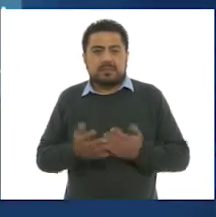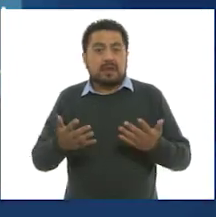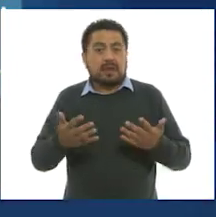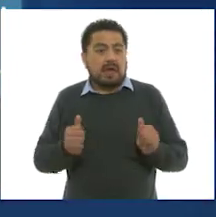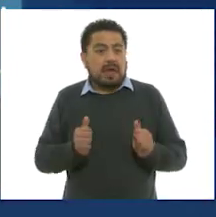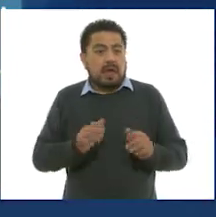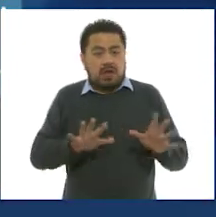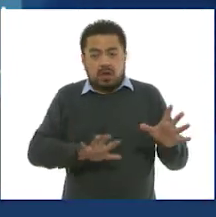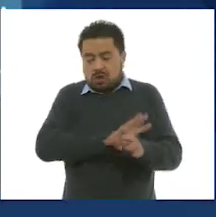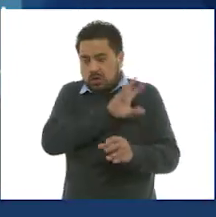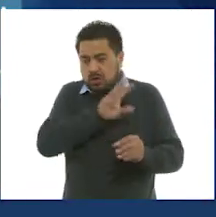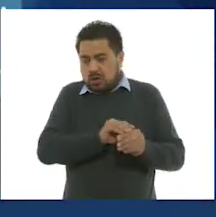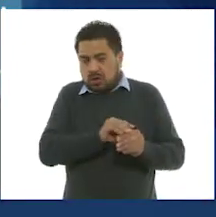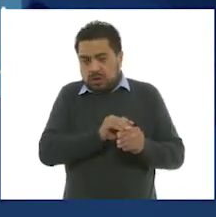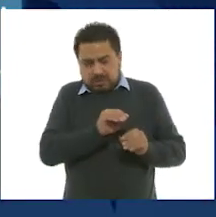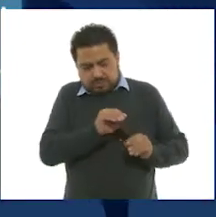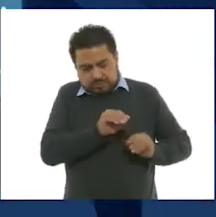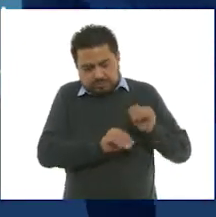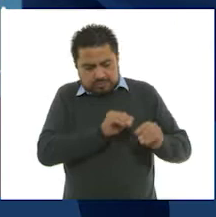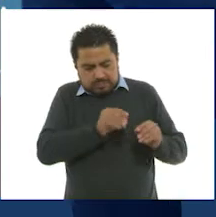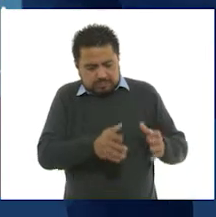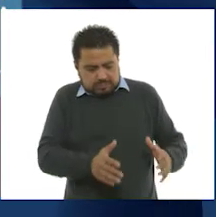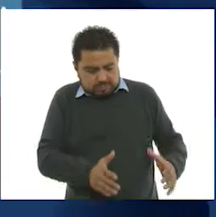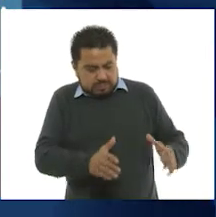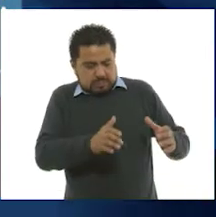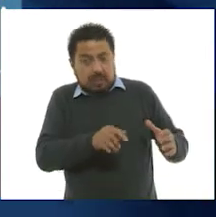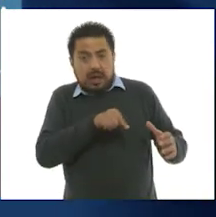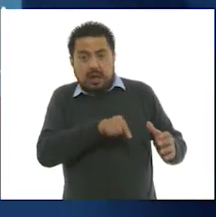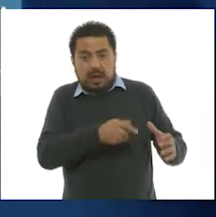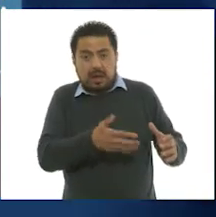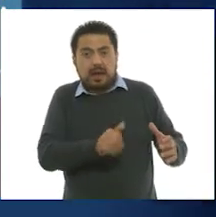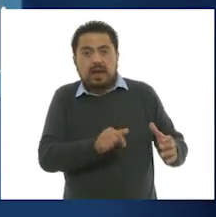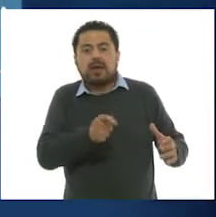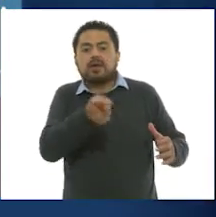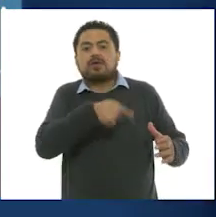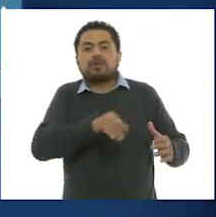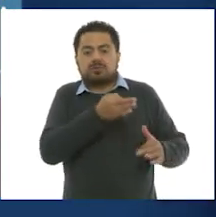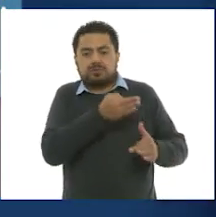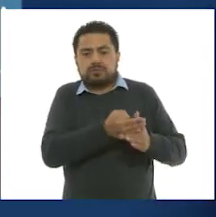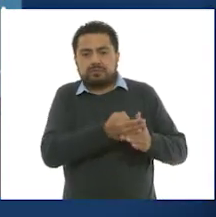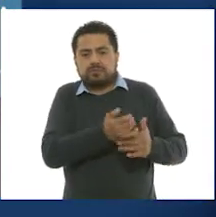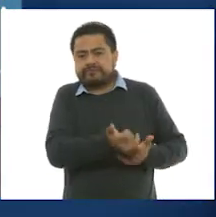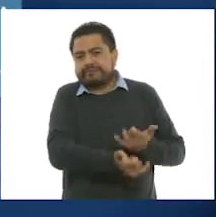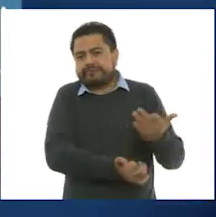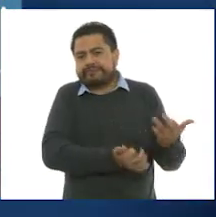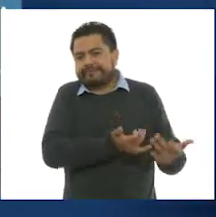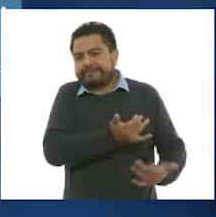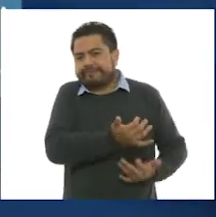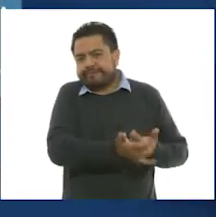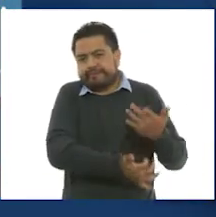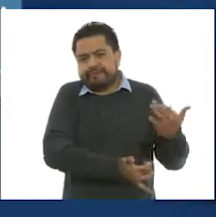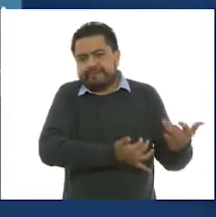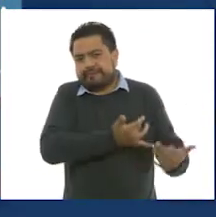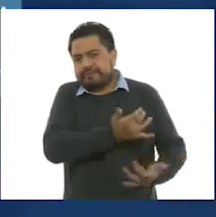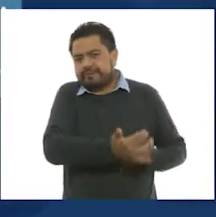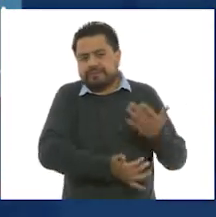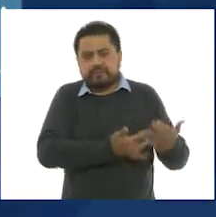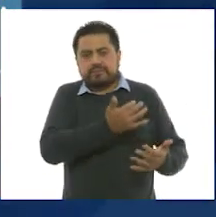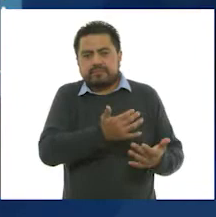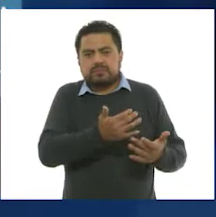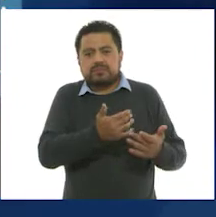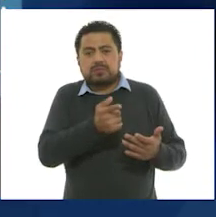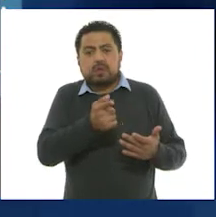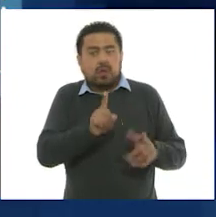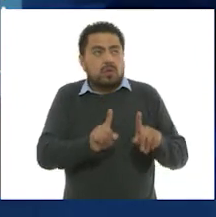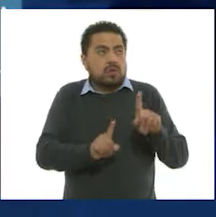Tenemos todos nuestros ingredientes dentro de la olla, la vamos a poner a hervir. Piden